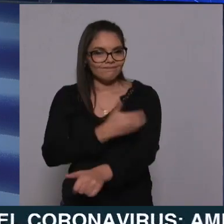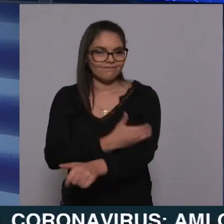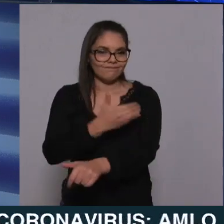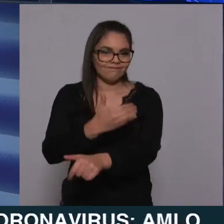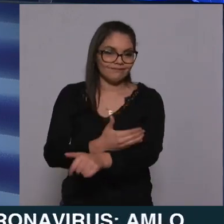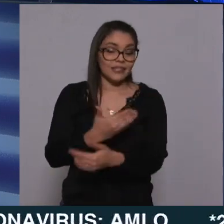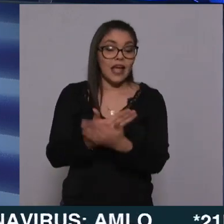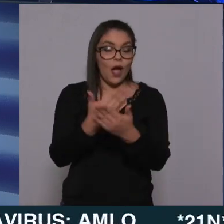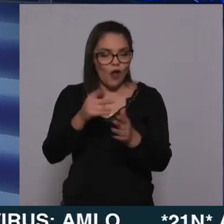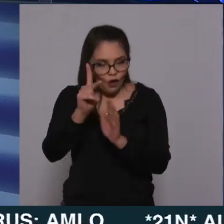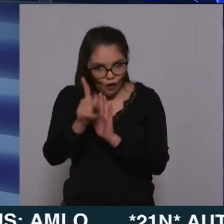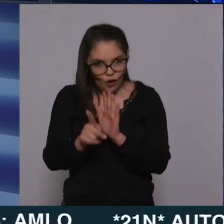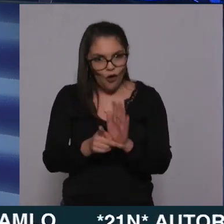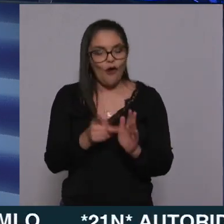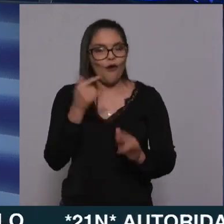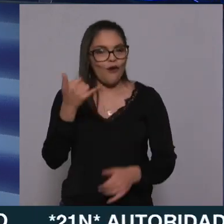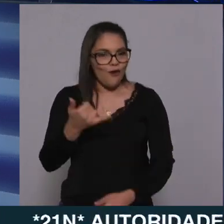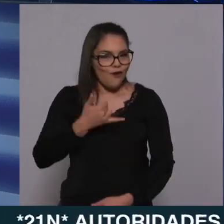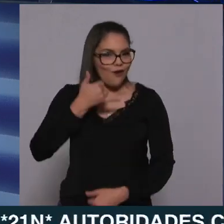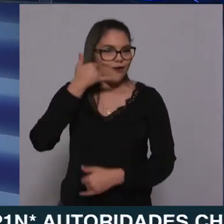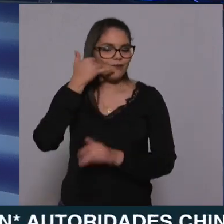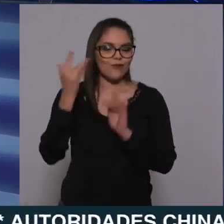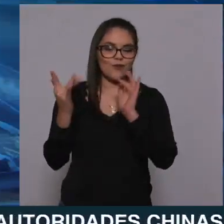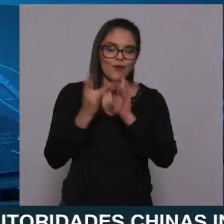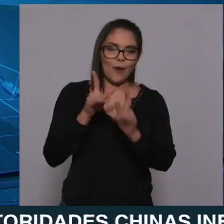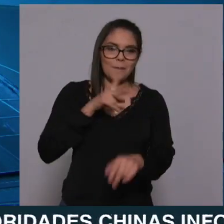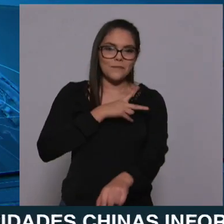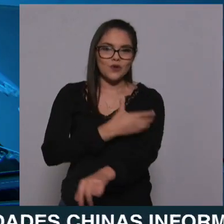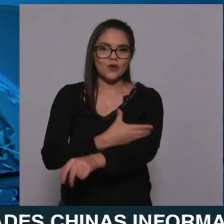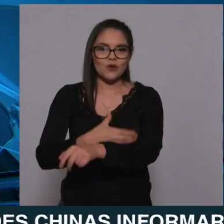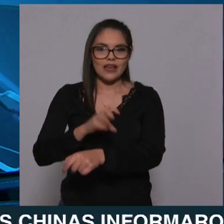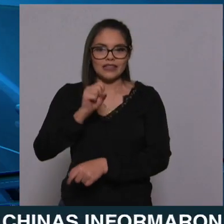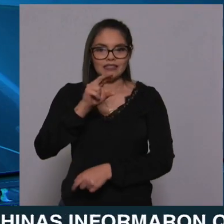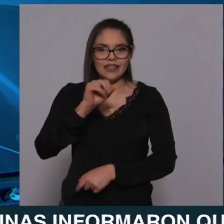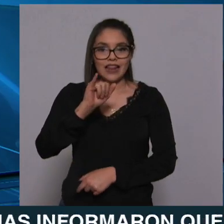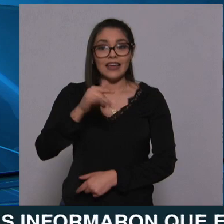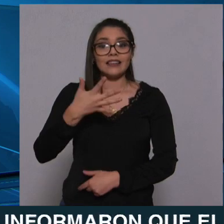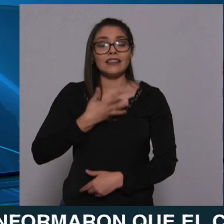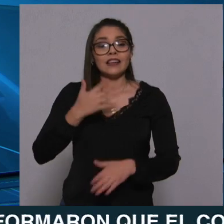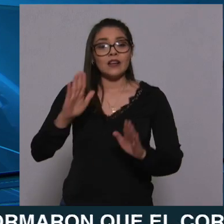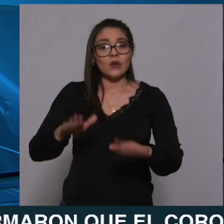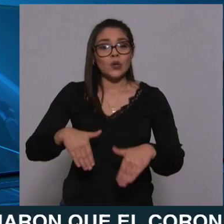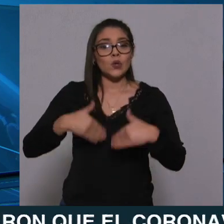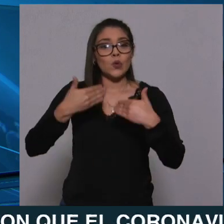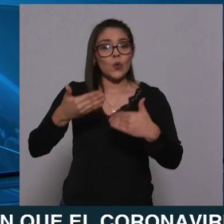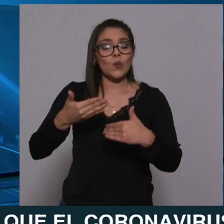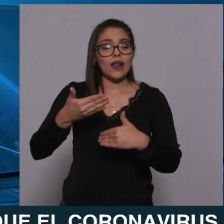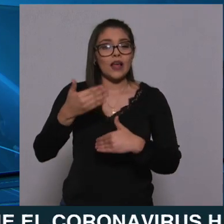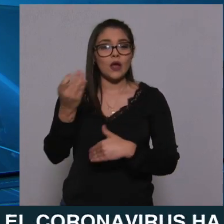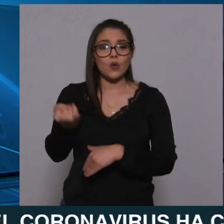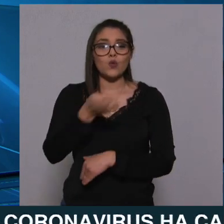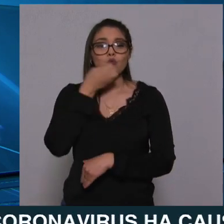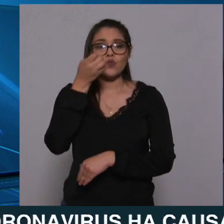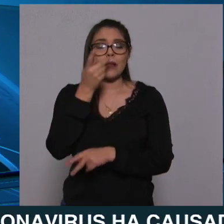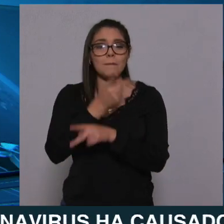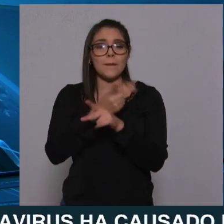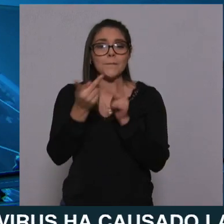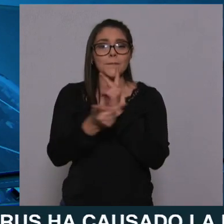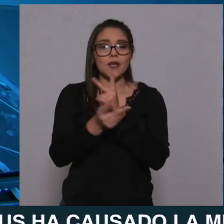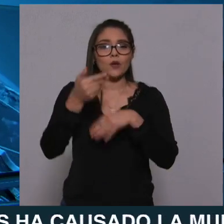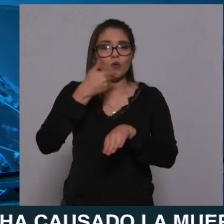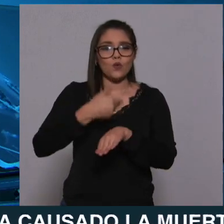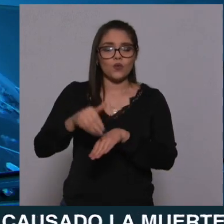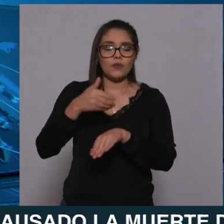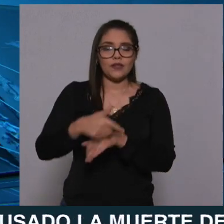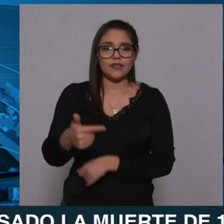nos enlazamos una vez más con mi compañera Saray Mariscal. Ella se ubica fuera de la escuela preparatoria número 7, en